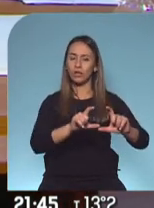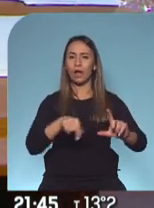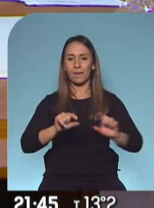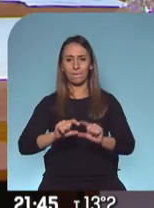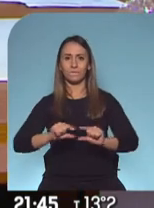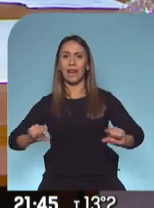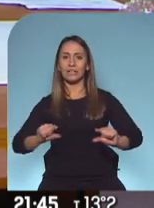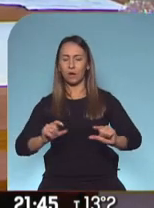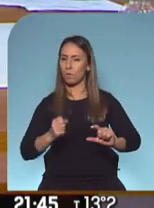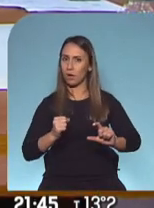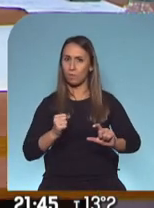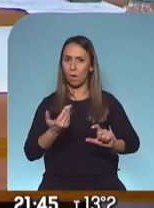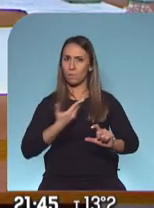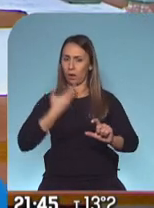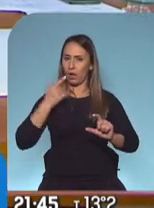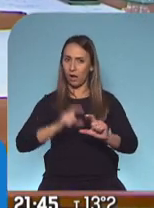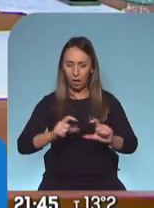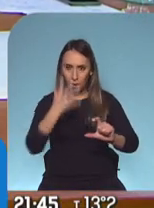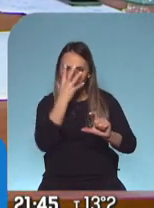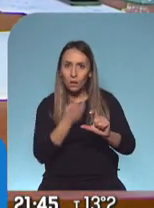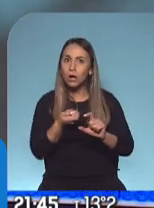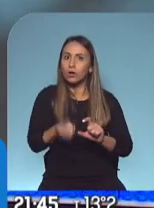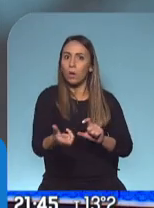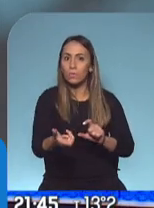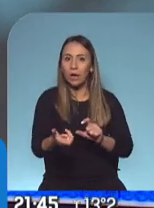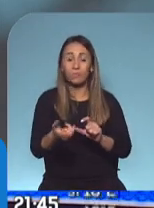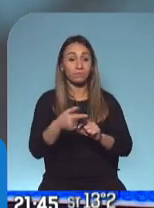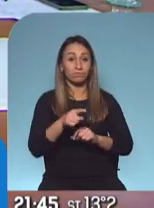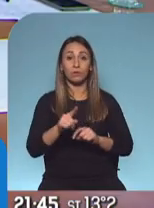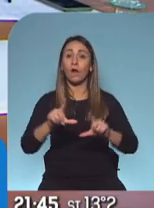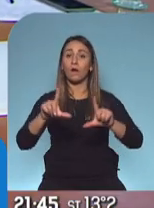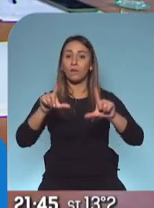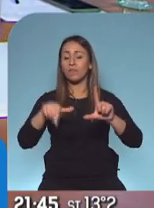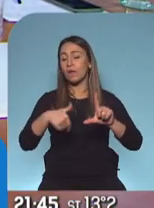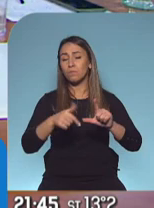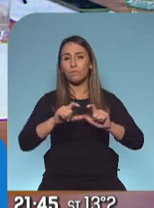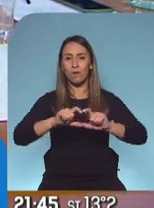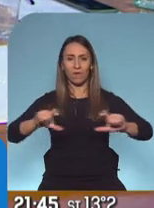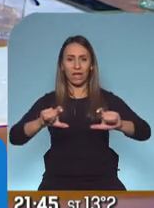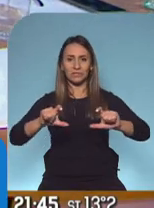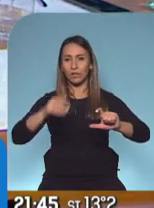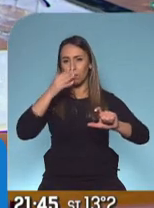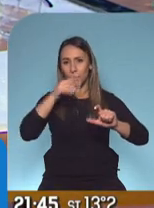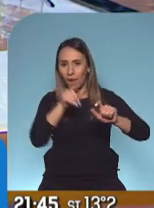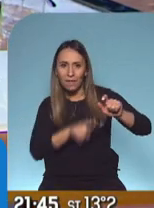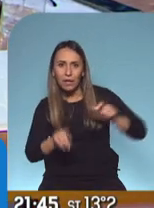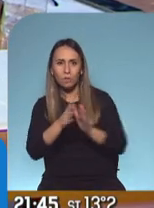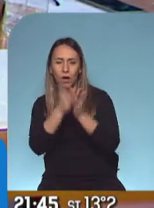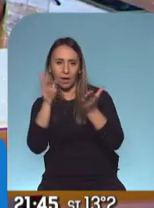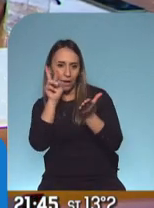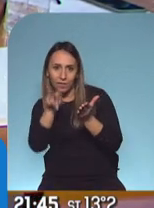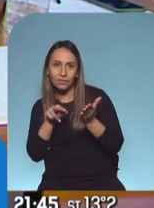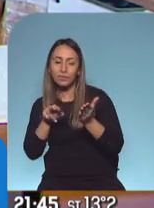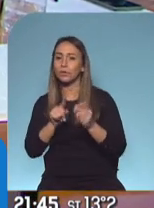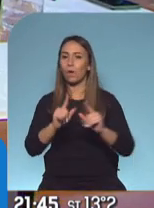que impacte, la frase que te lleve a comprarla, independientemente... No se ve la foto. Claro, independientemente después si el contenido de la frase está dentro de la revista, ¿no? Bueno, pues eso es otra cosa. La